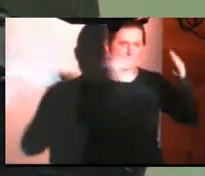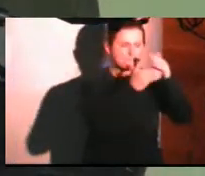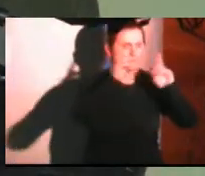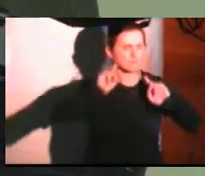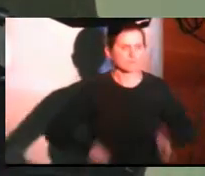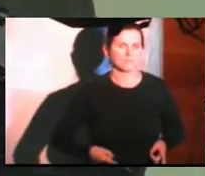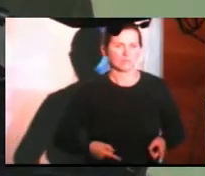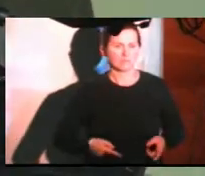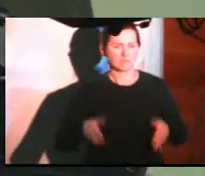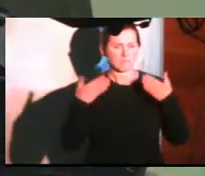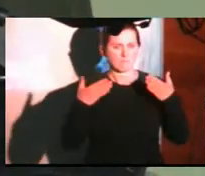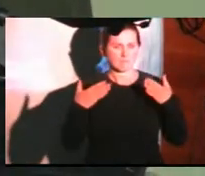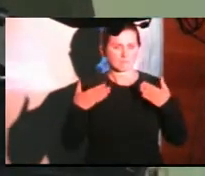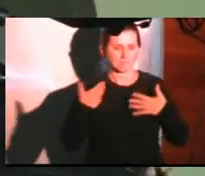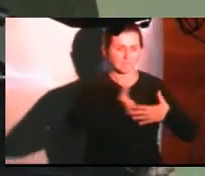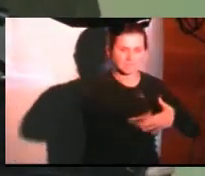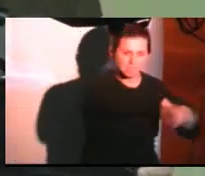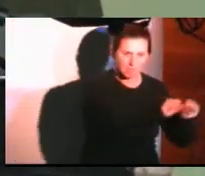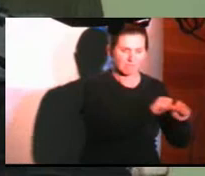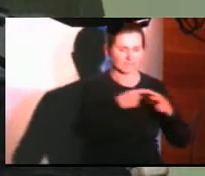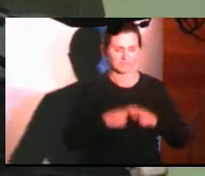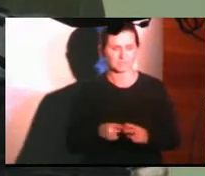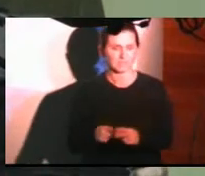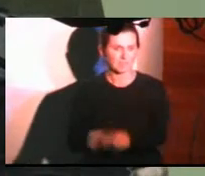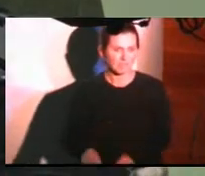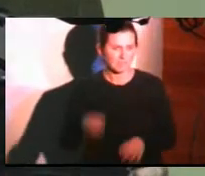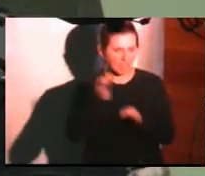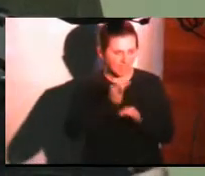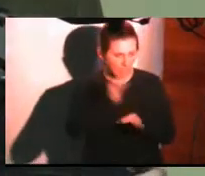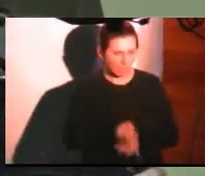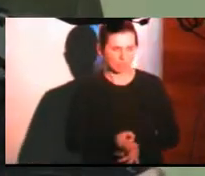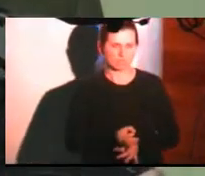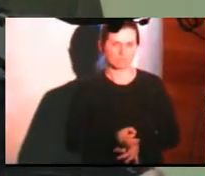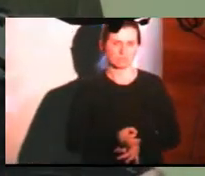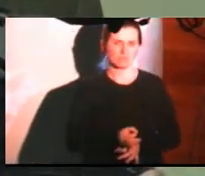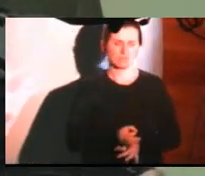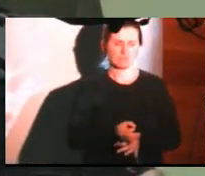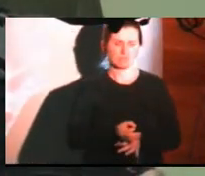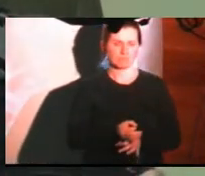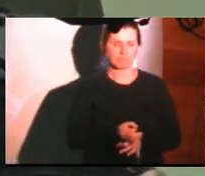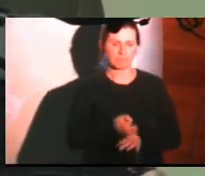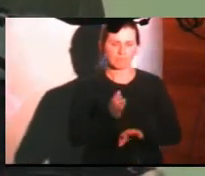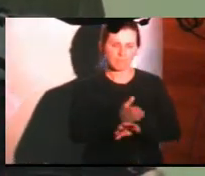educación, nos permite llevar la tecnología. Nosotros ahora estuvimos en Coyuco Cochico antes de ayer, donde